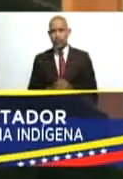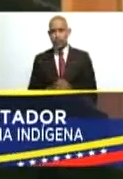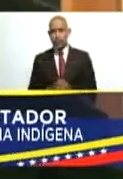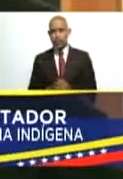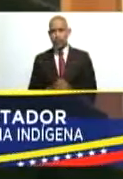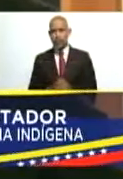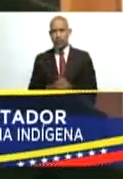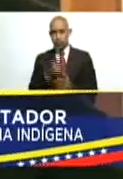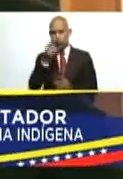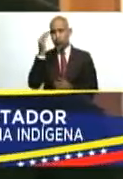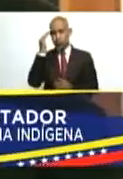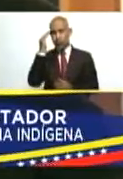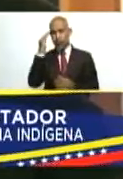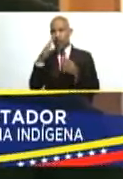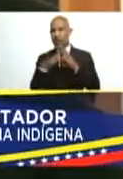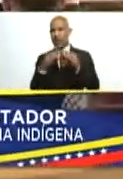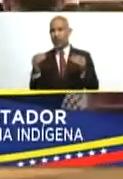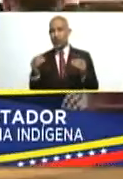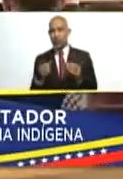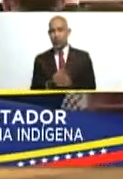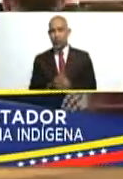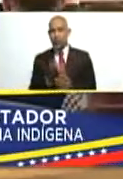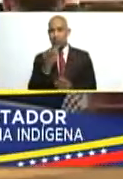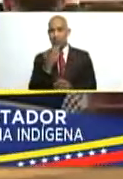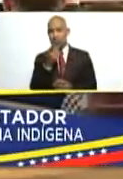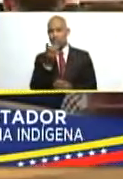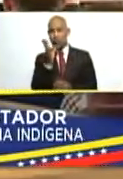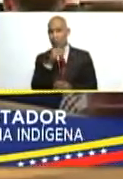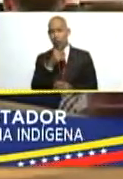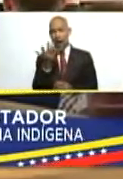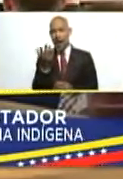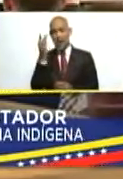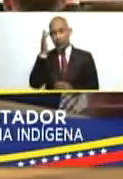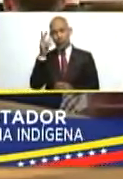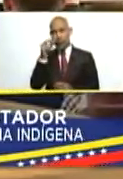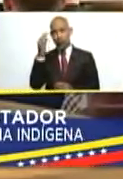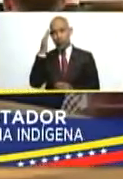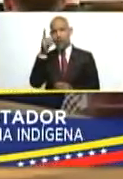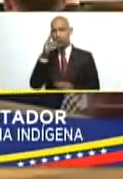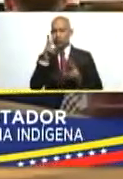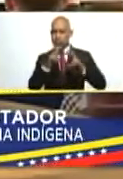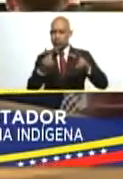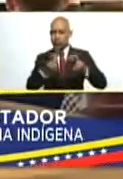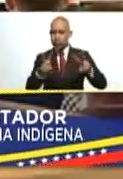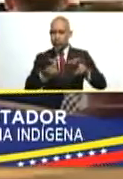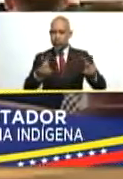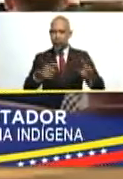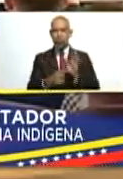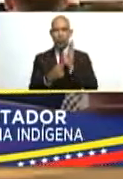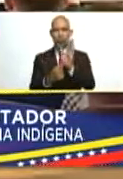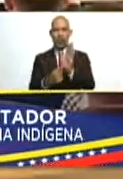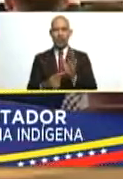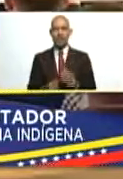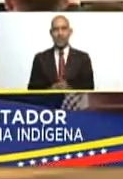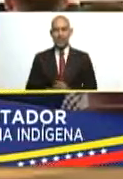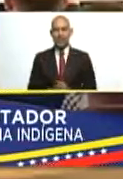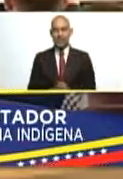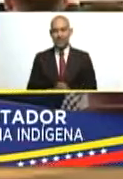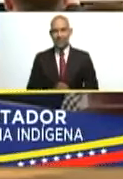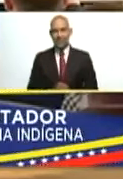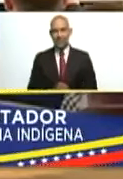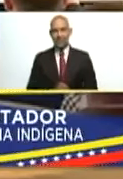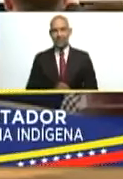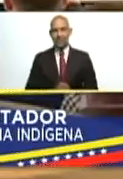Ernesto lo sabe todo y lo que no sabe, lo inventa. Lo investigo, eso sí. Lo investiga. Por ahí, lo inventa o lo